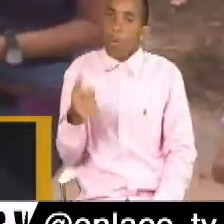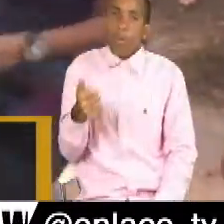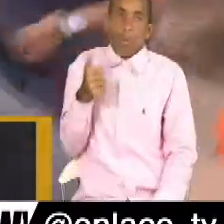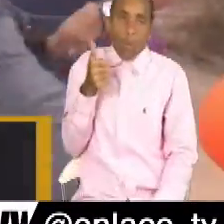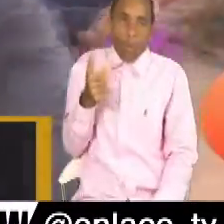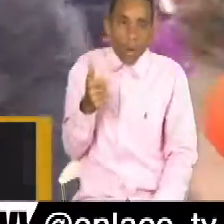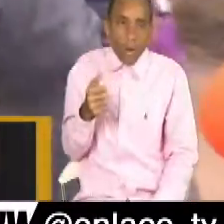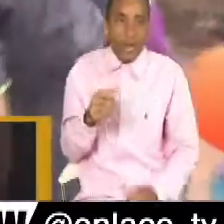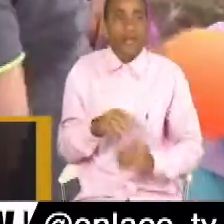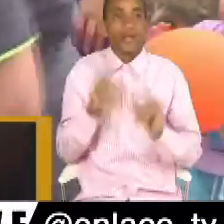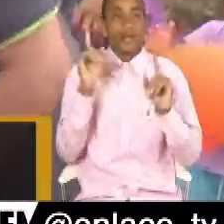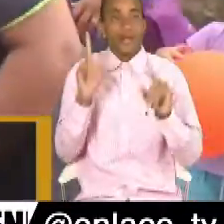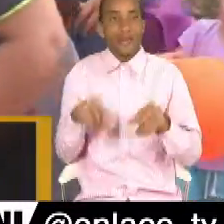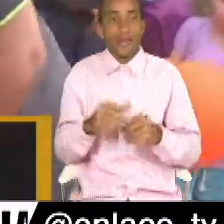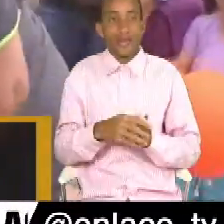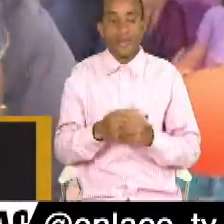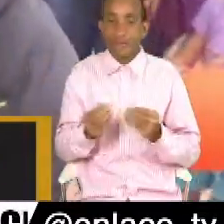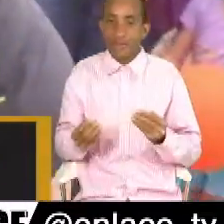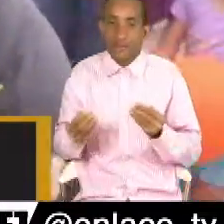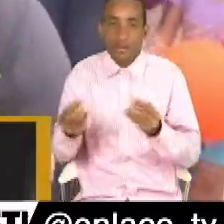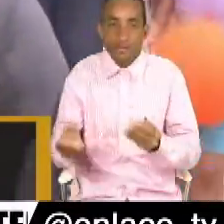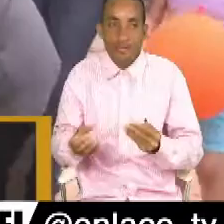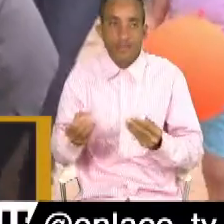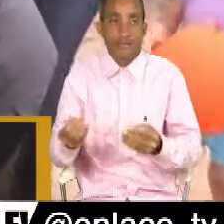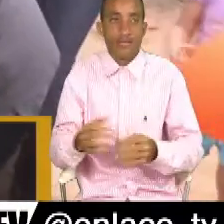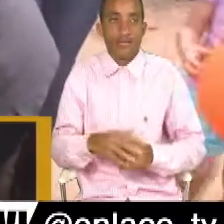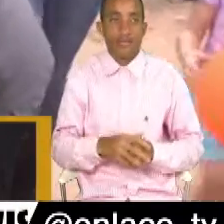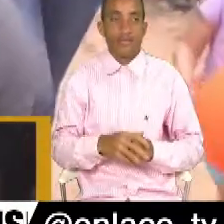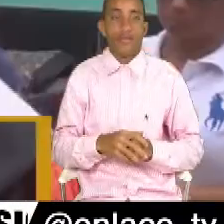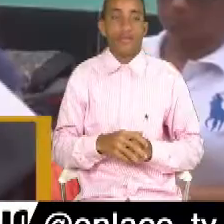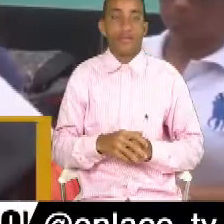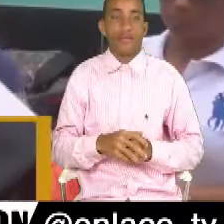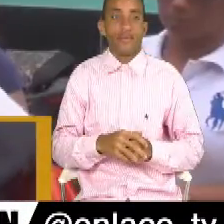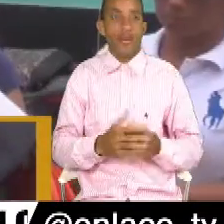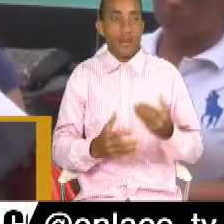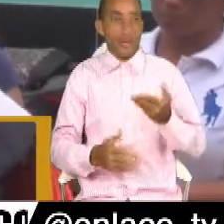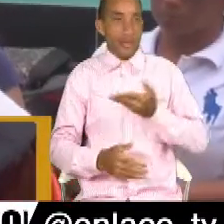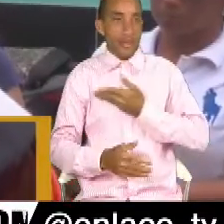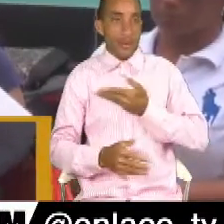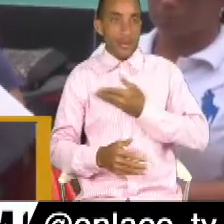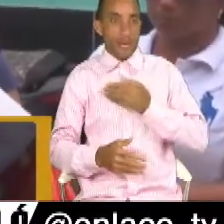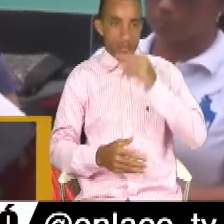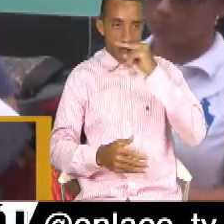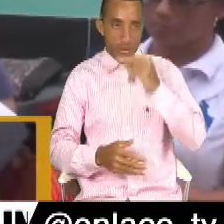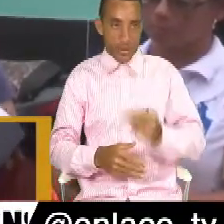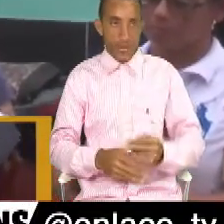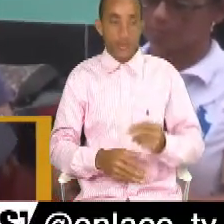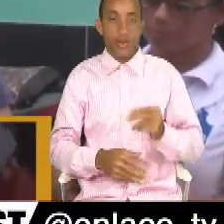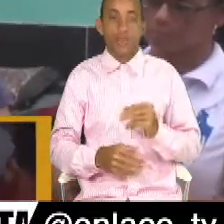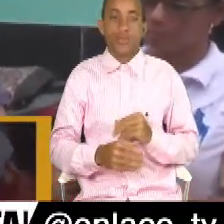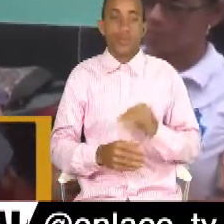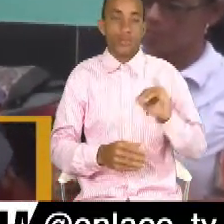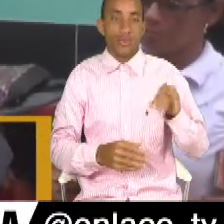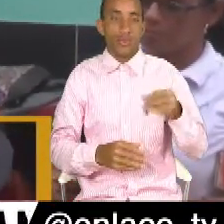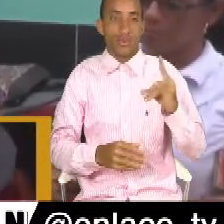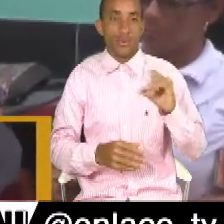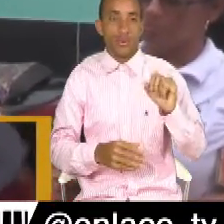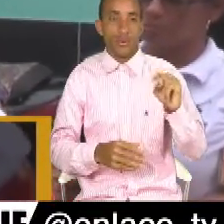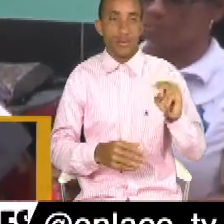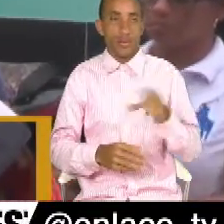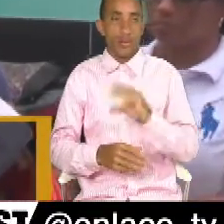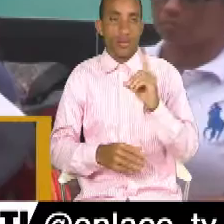la que también ellos le aportaron un granito de arena. La mamá del niño Juan Diego Carolina, la